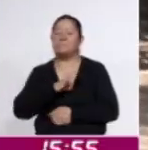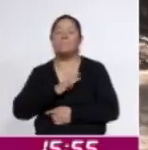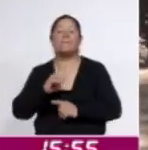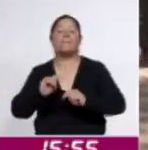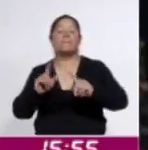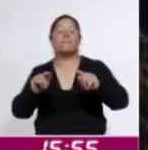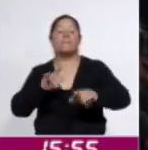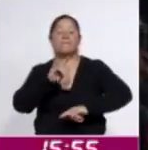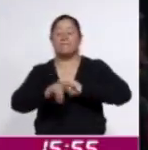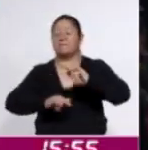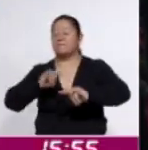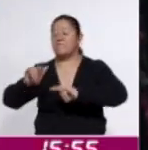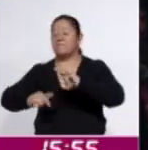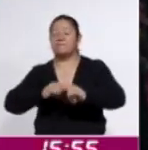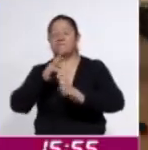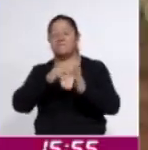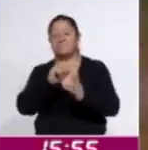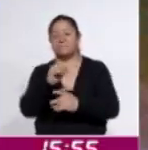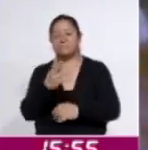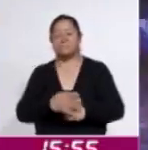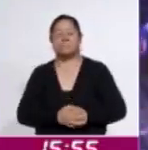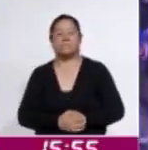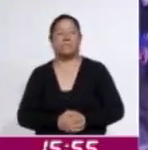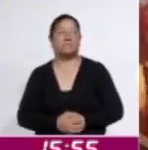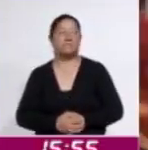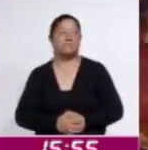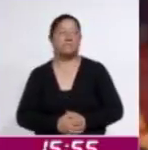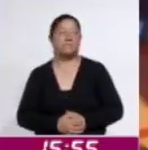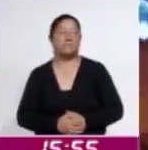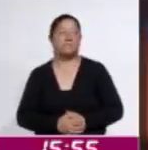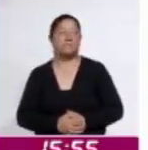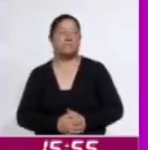de Ferias 2024.